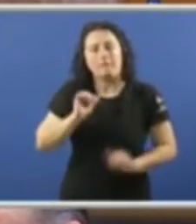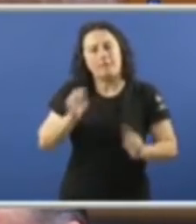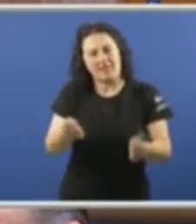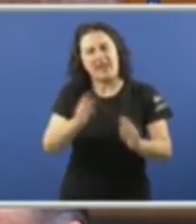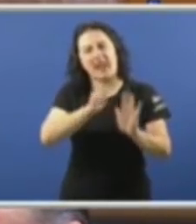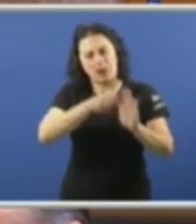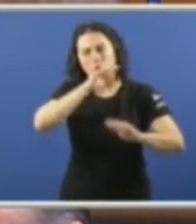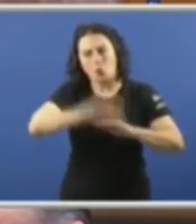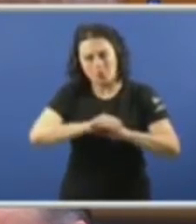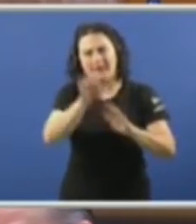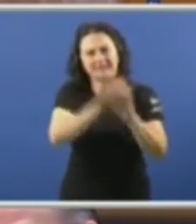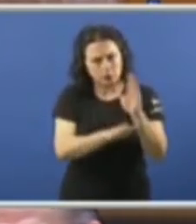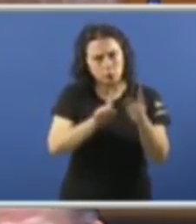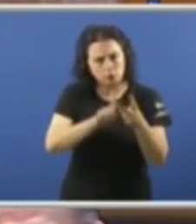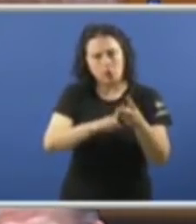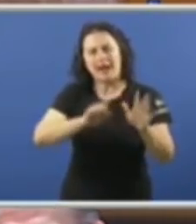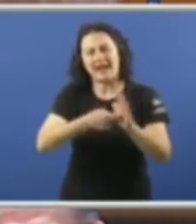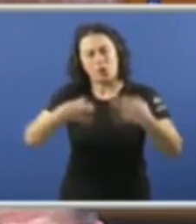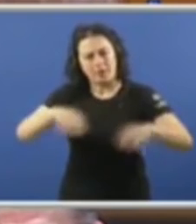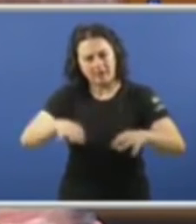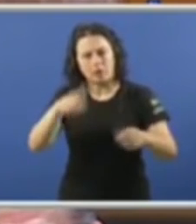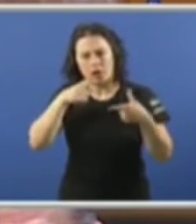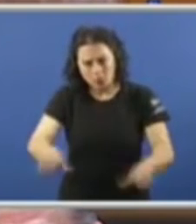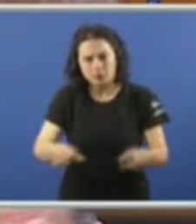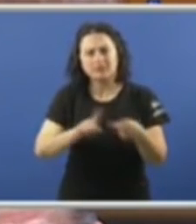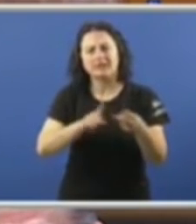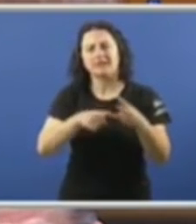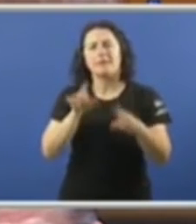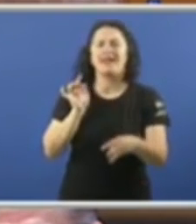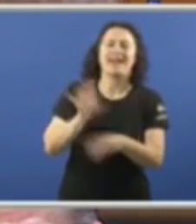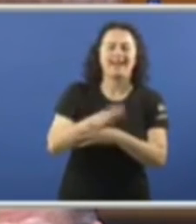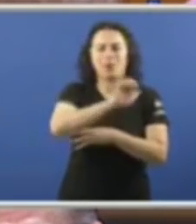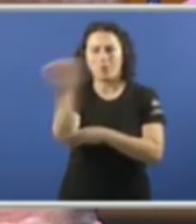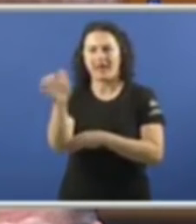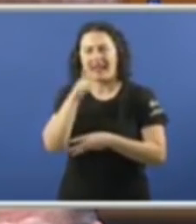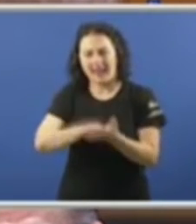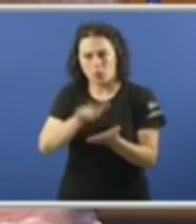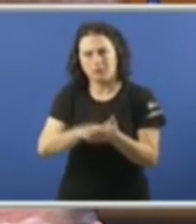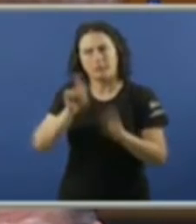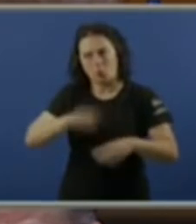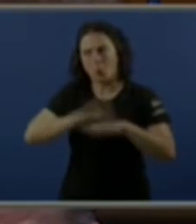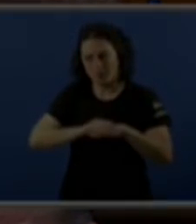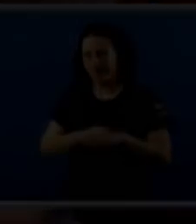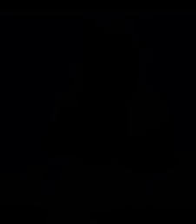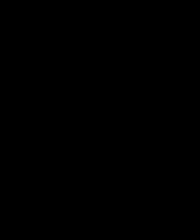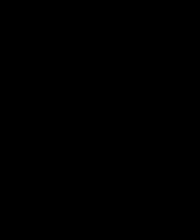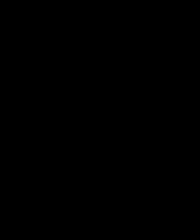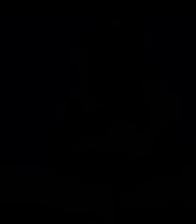leis, o Estatuto, a Lei de Normalización Lingüística ou a Carta Europea das Linguas. Moitas grazas. Gracias, señora Pontón.